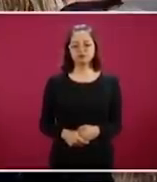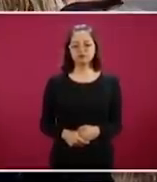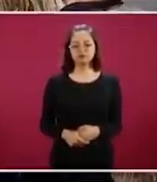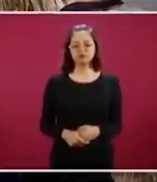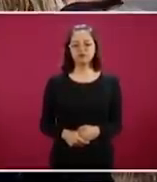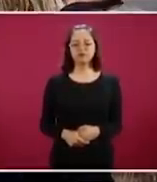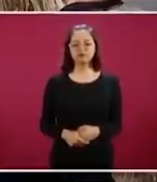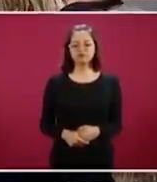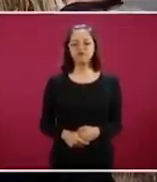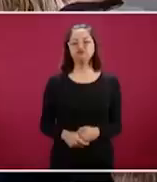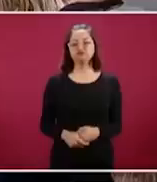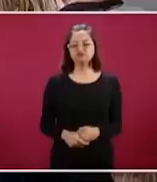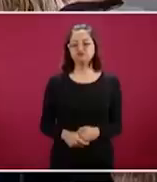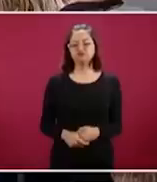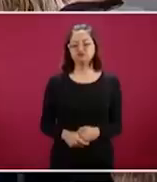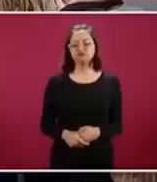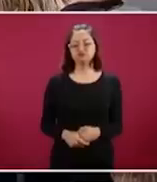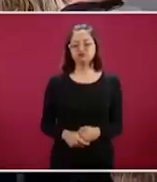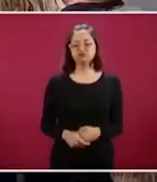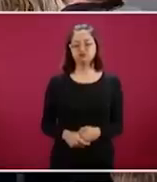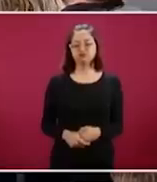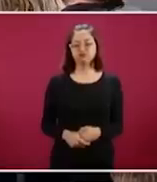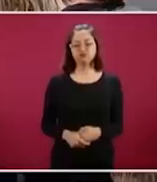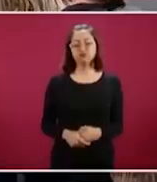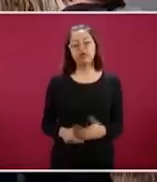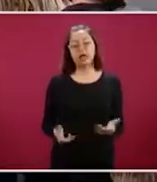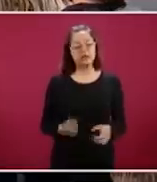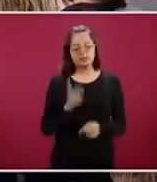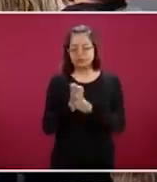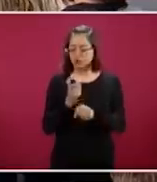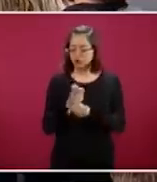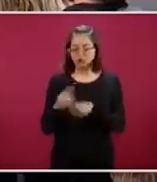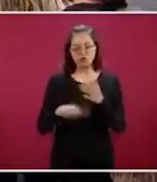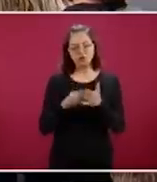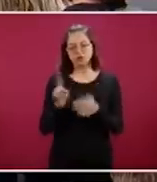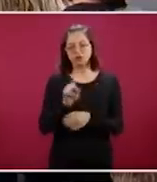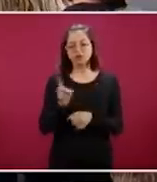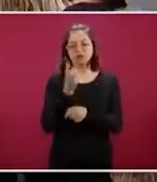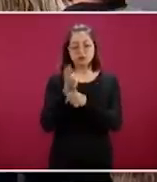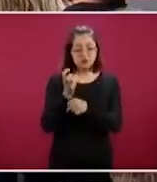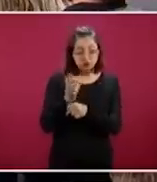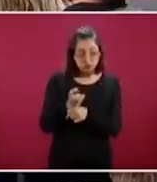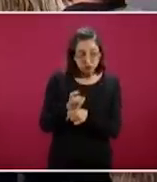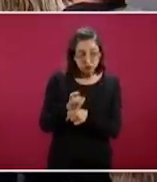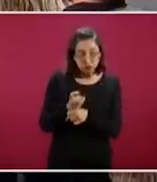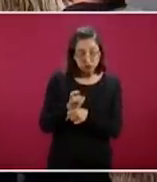Ah, sí, pues. Sí, es tercero, ¿no? Tercero.